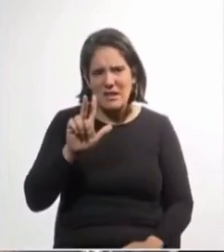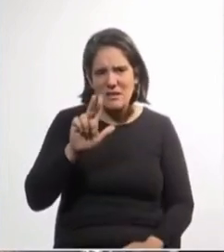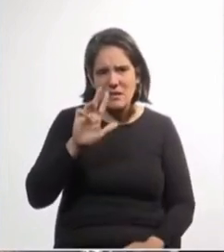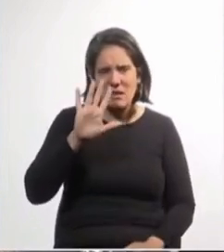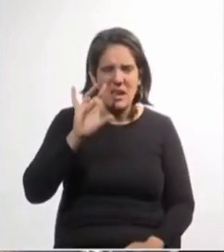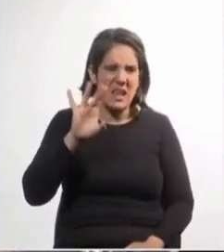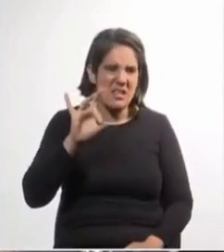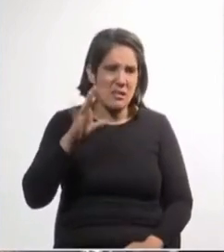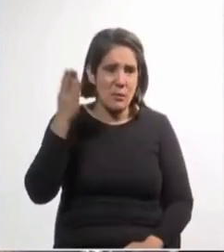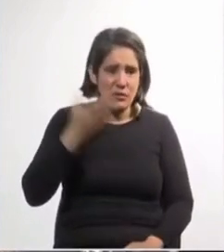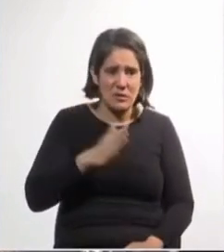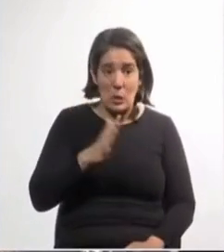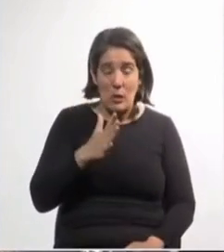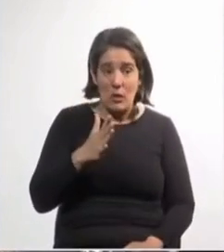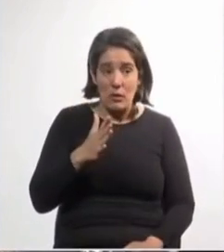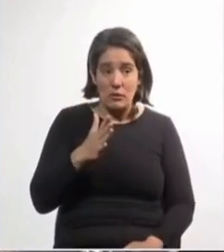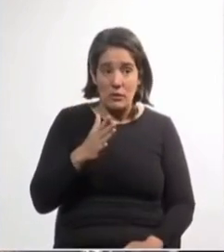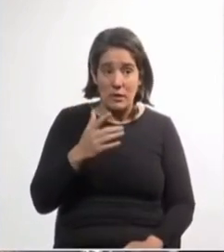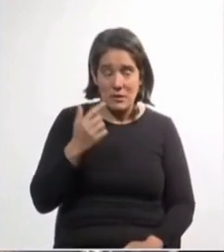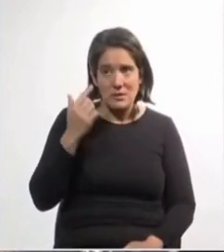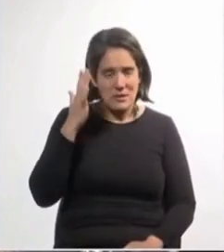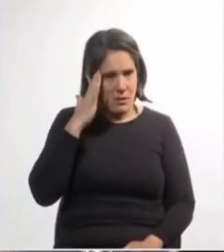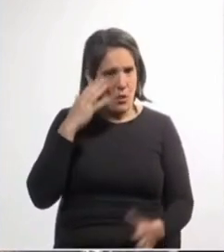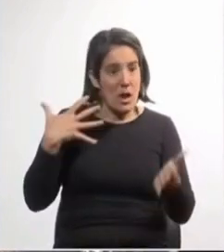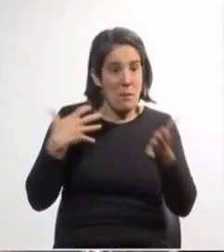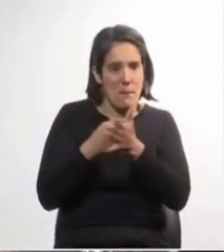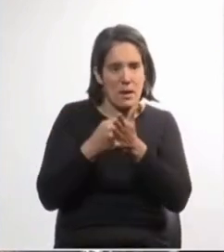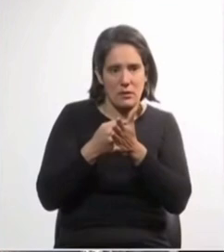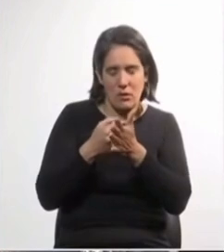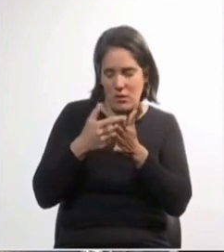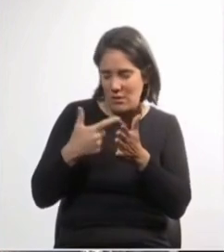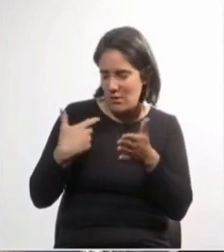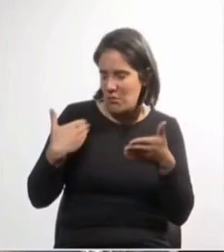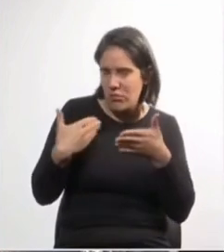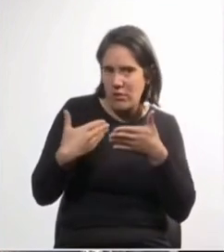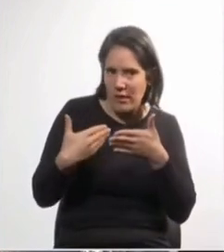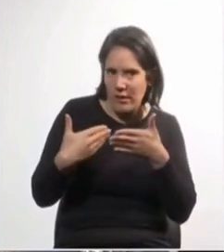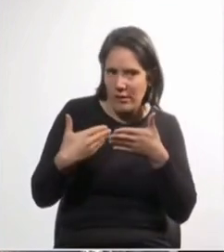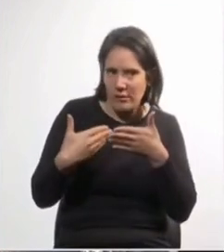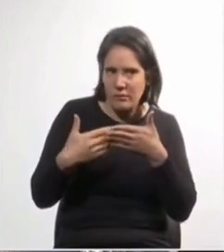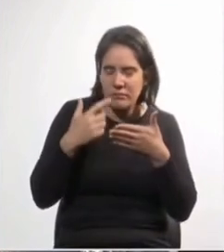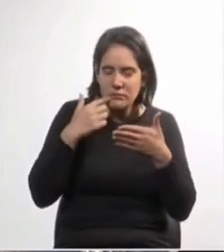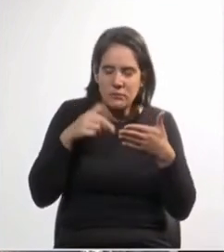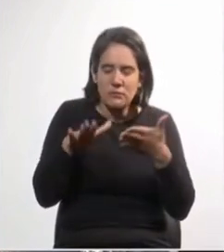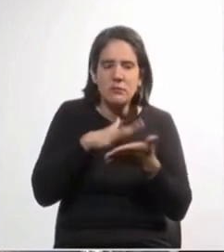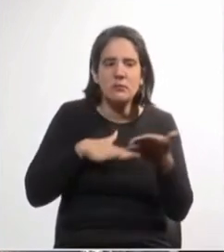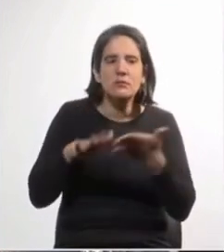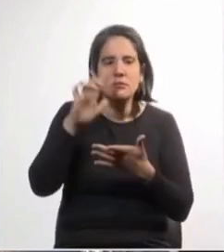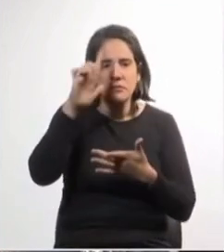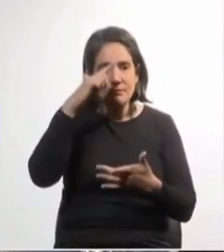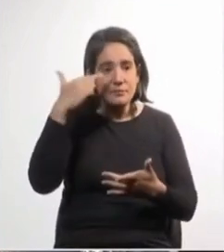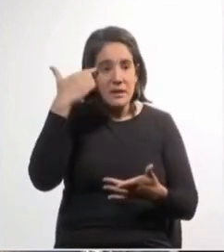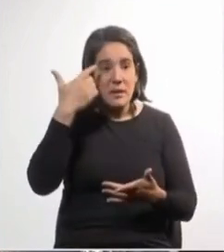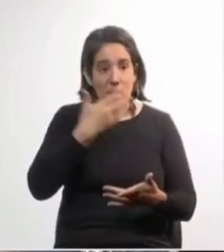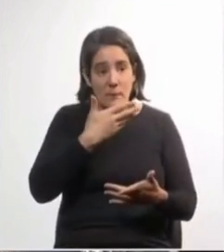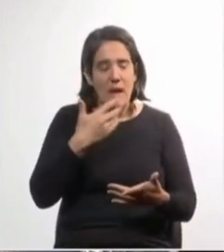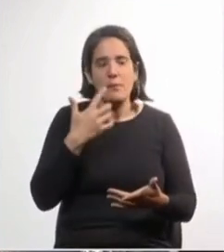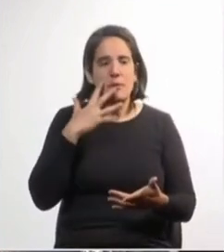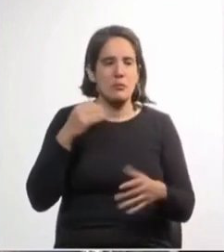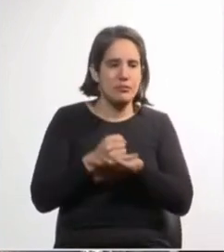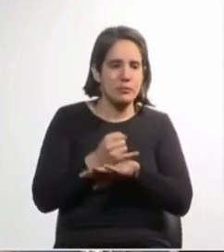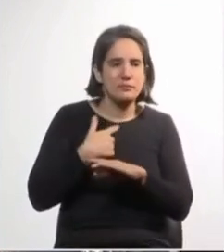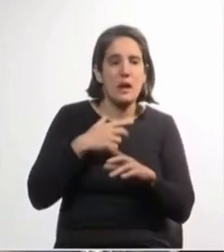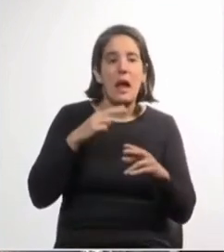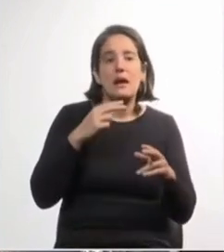15%, sabemos que el impacto sobre la inflación es muy limitado. Tan es así que el propio presidente del Banco